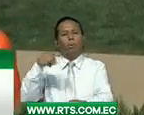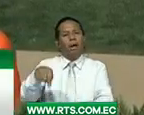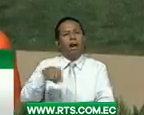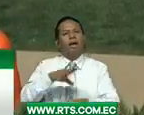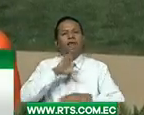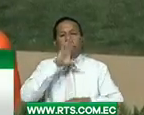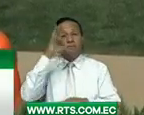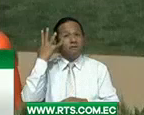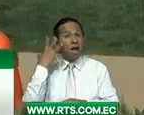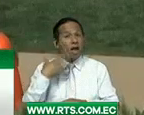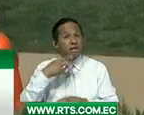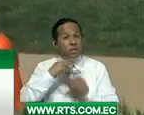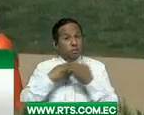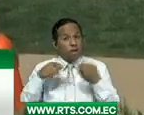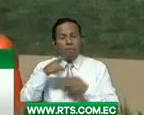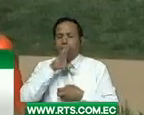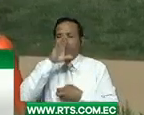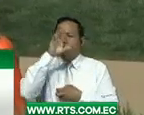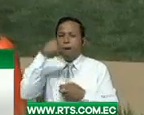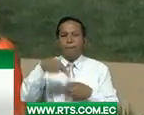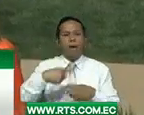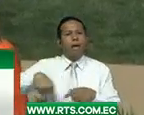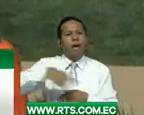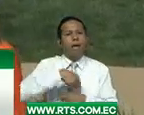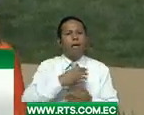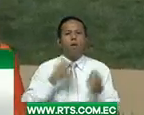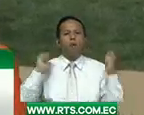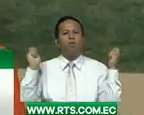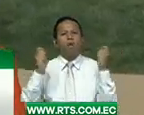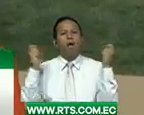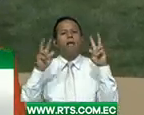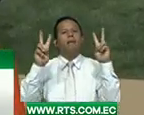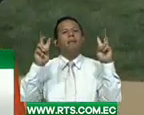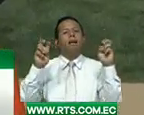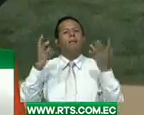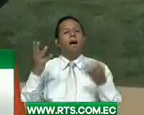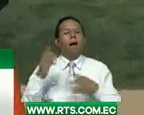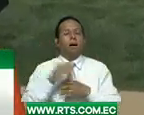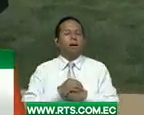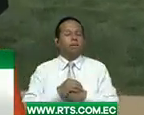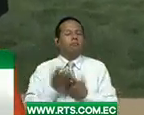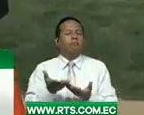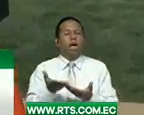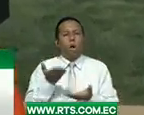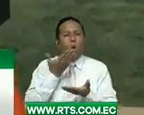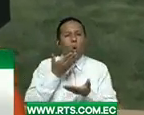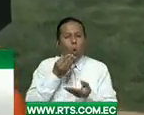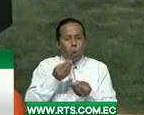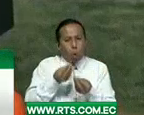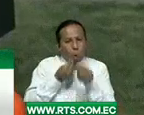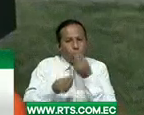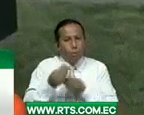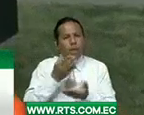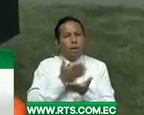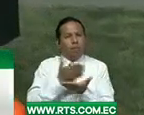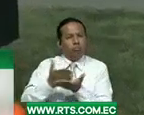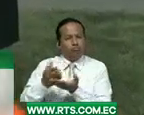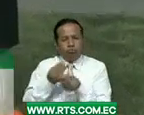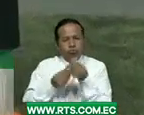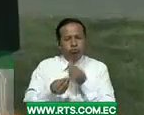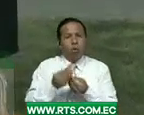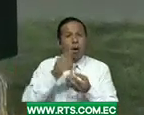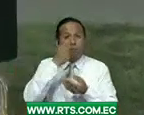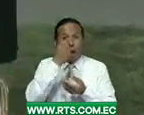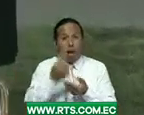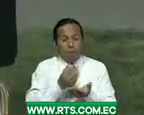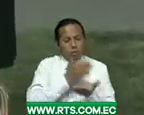de esta fecha en la que los estadounidenses celebran el 4º jueves de noviembre con un banquete entre familiares y amigos en